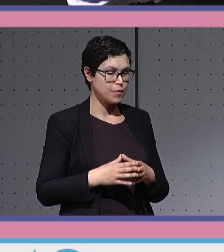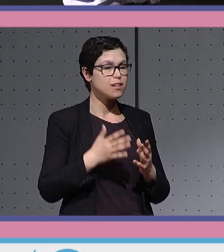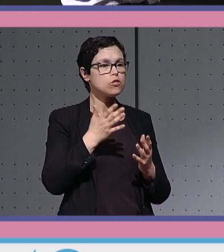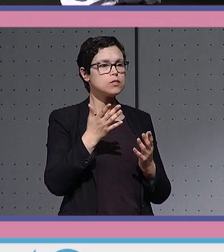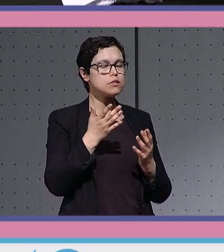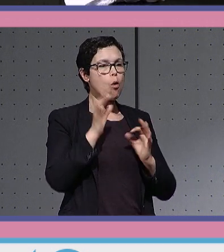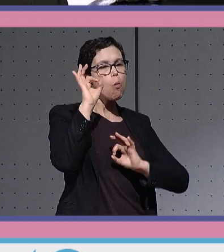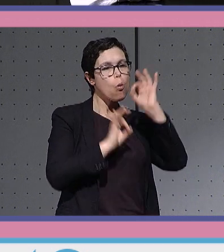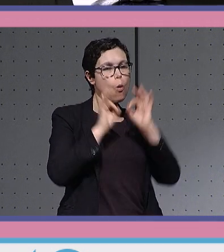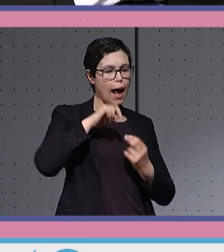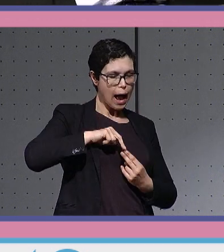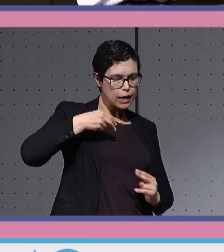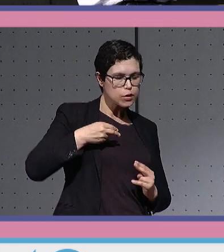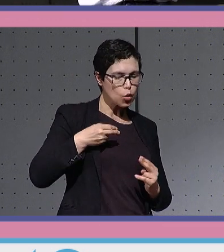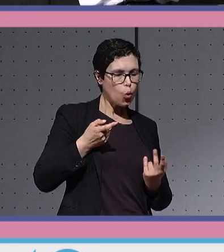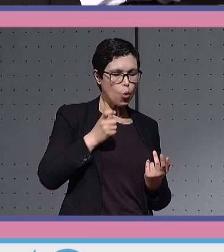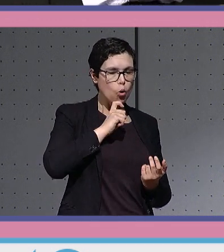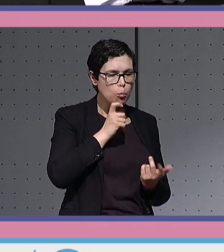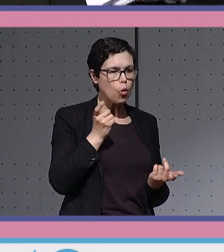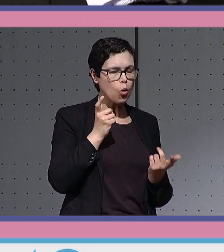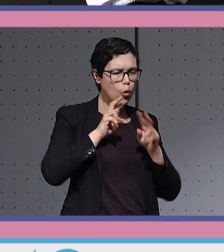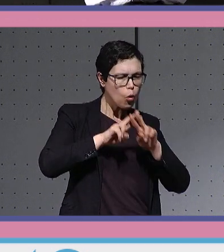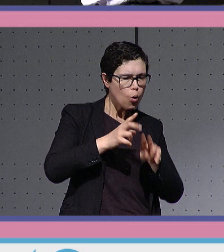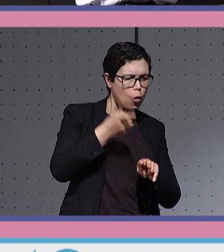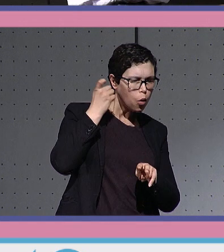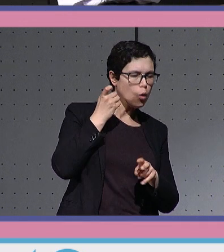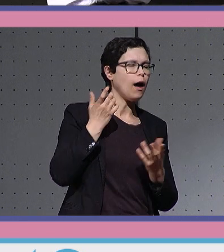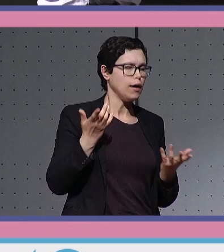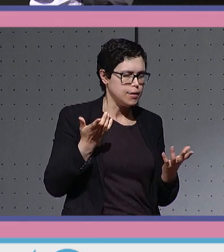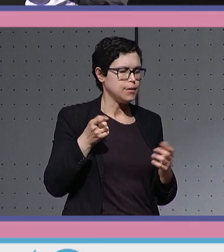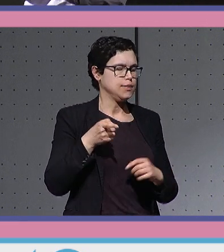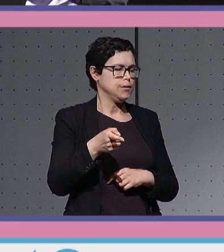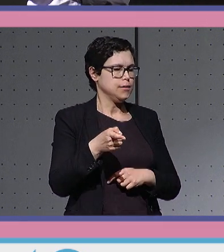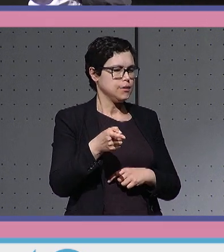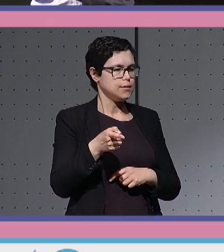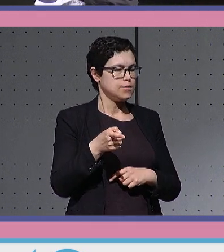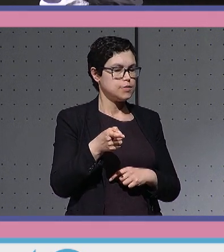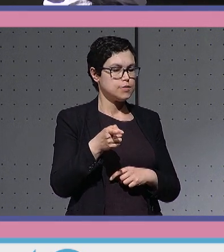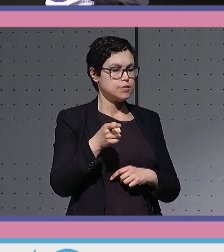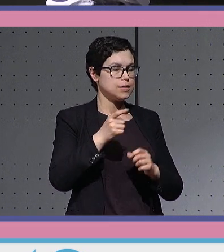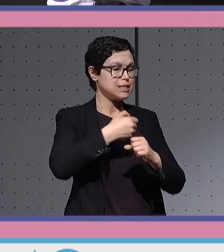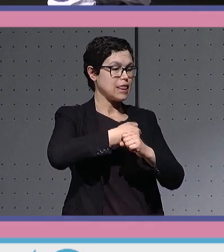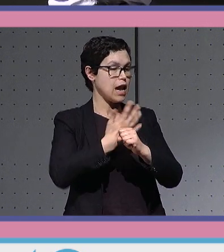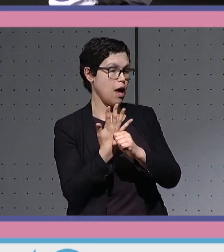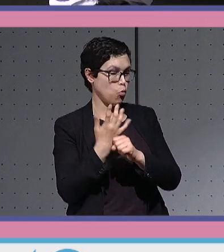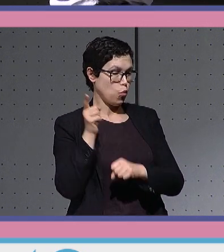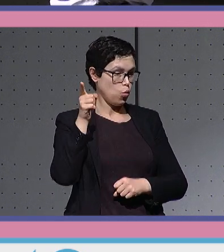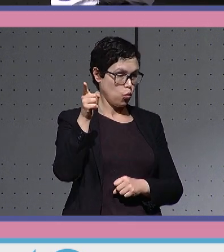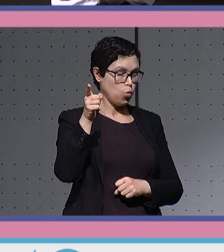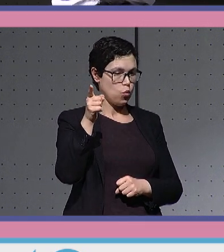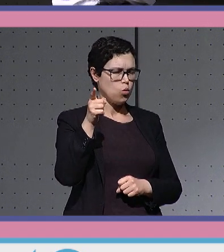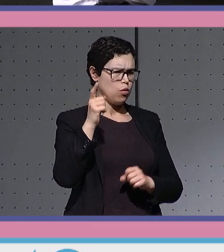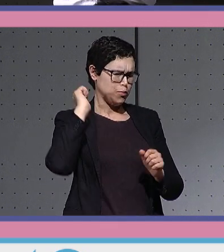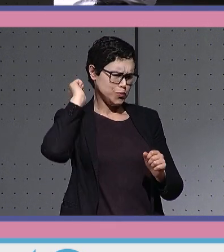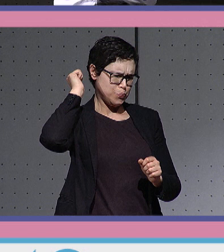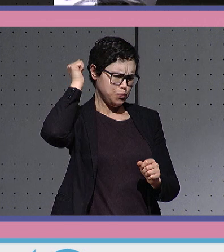genético? ¿Y por qué sabemos cuánto es de genético? Una cosa. Lo sabemos sobre todo porque los escandinavos llevan más de un siglo haciendo registros